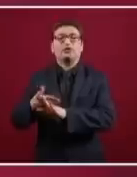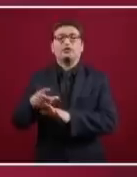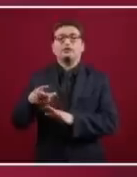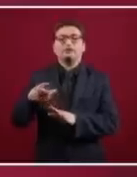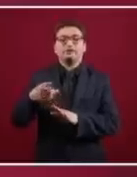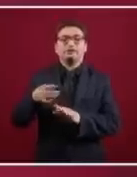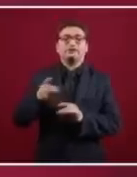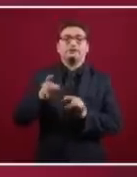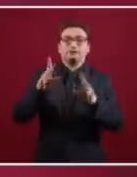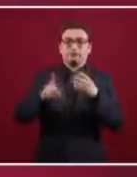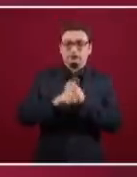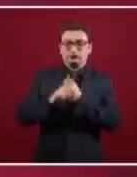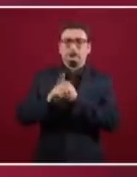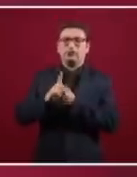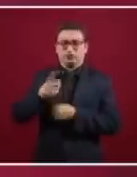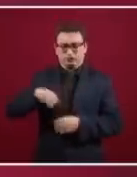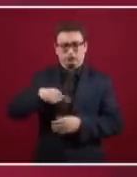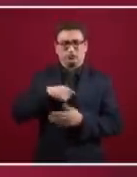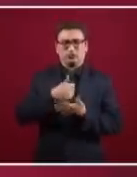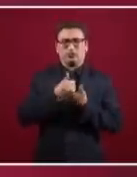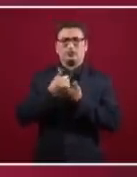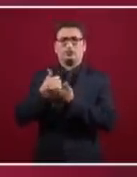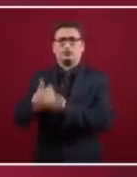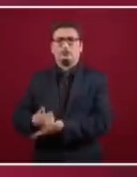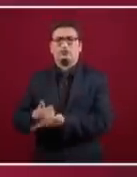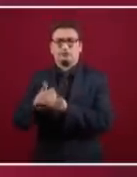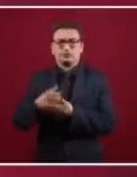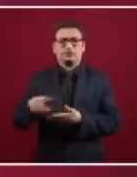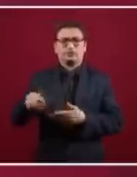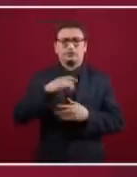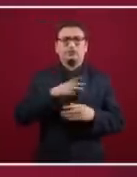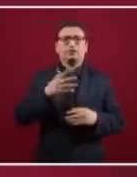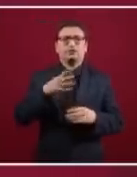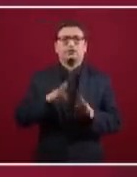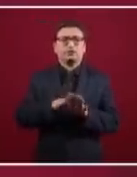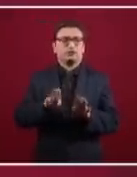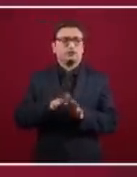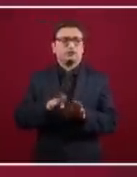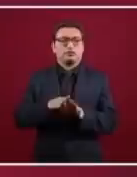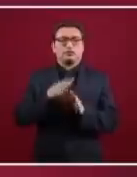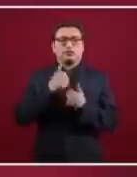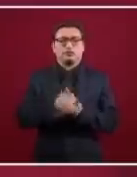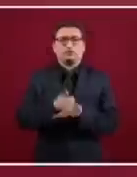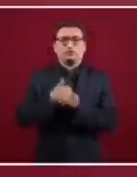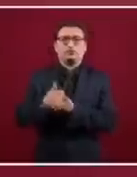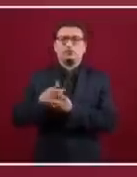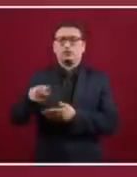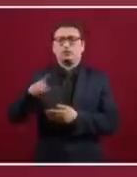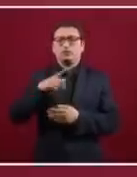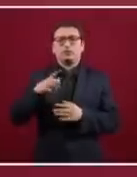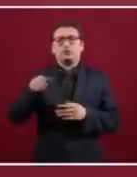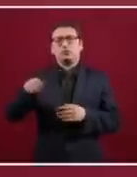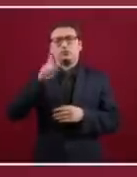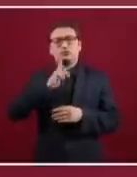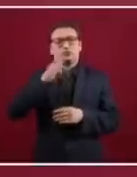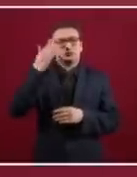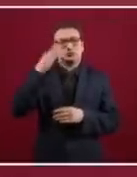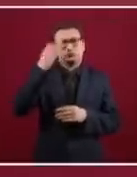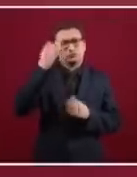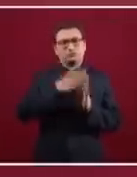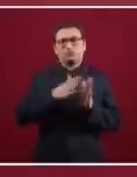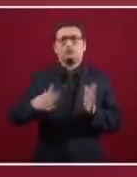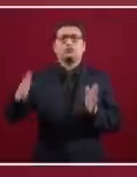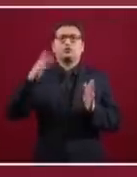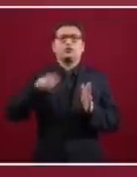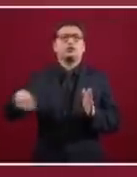estamos dando el apoyo está viviendo en las instalaciones de marina y el tiempo que ella considere y el tiempo que